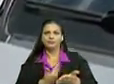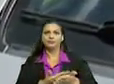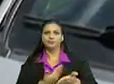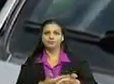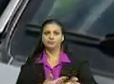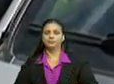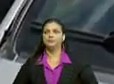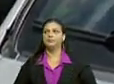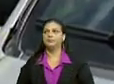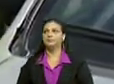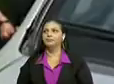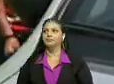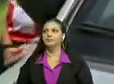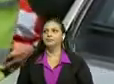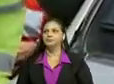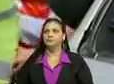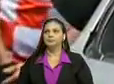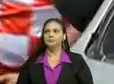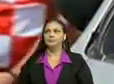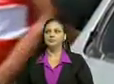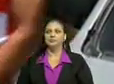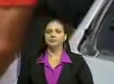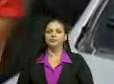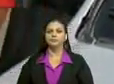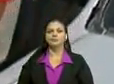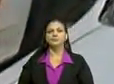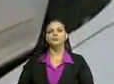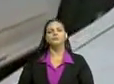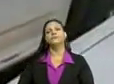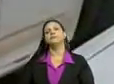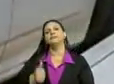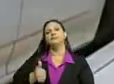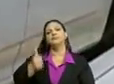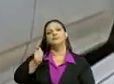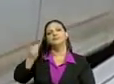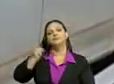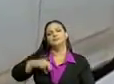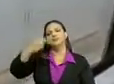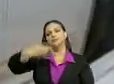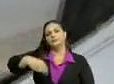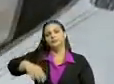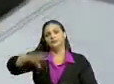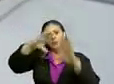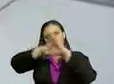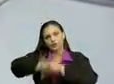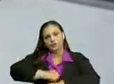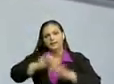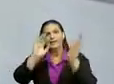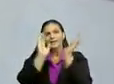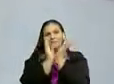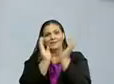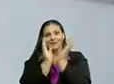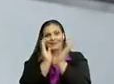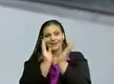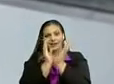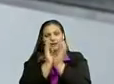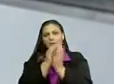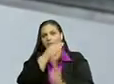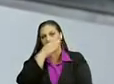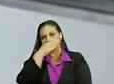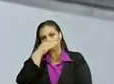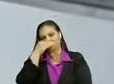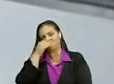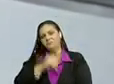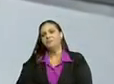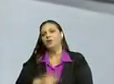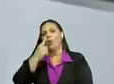La operación se llevó a cabo durante la noche de este miércoles en una ciudadela del Cantón Milagro. Luego de varios días de un seguimiento,